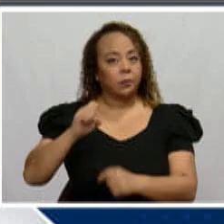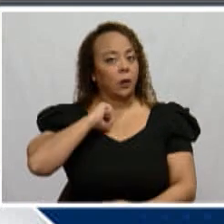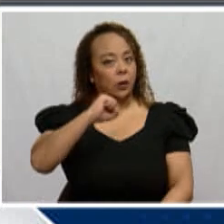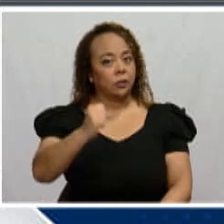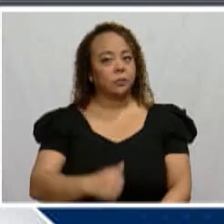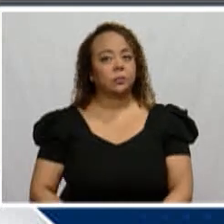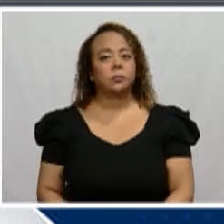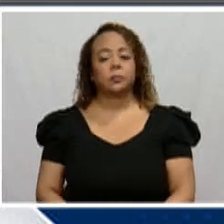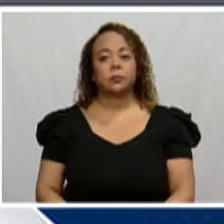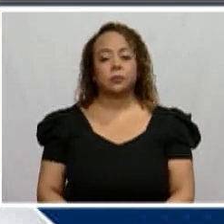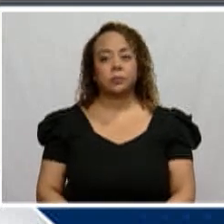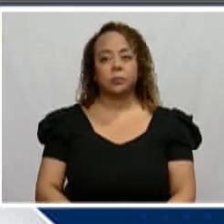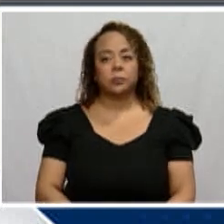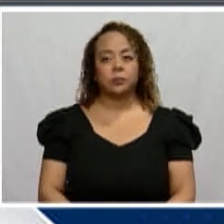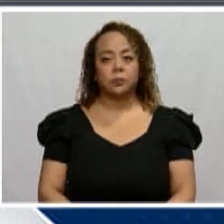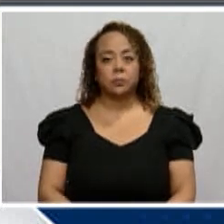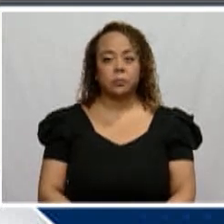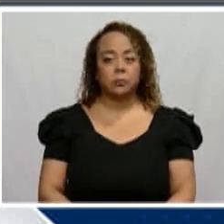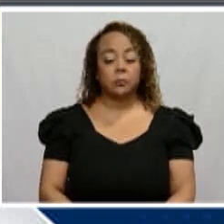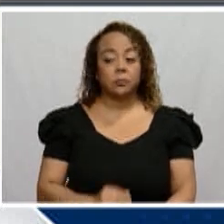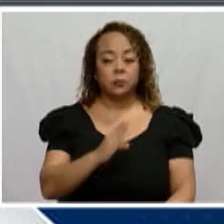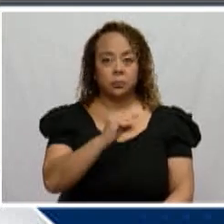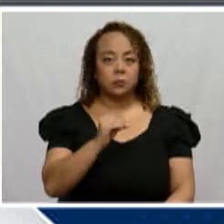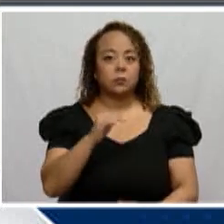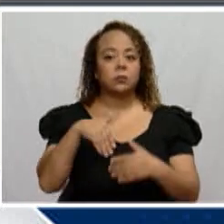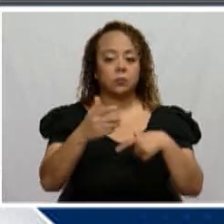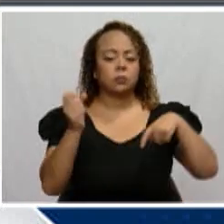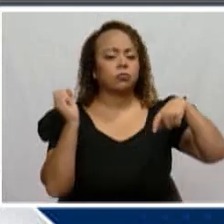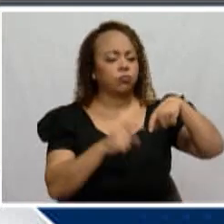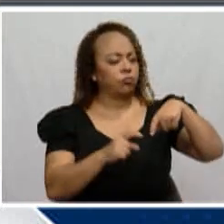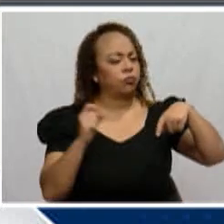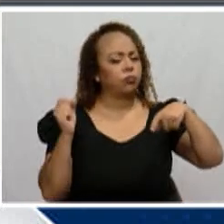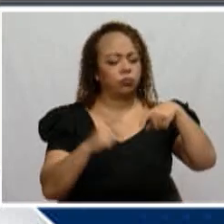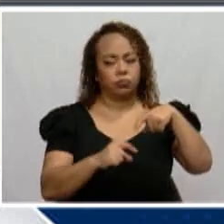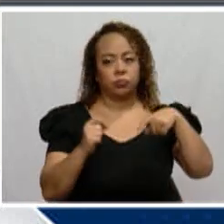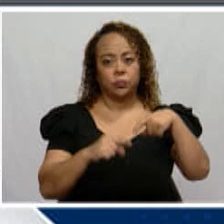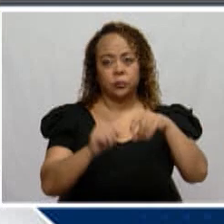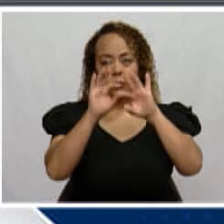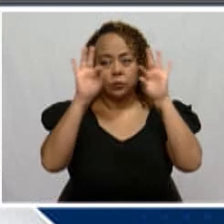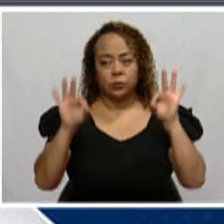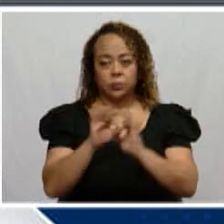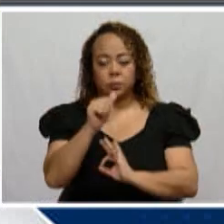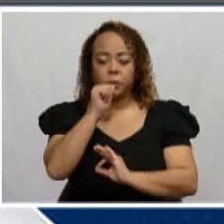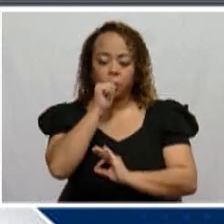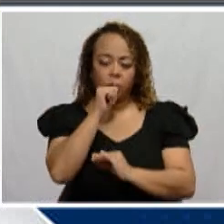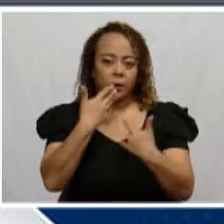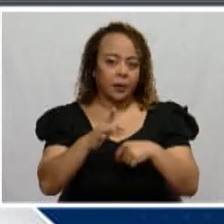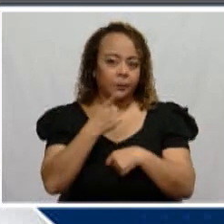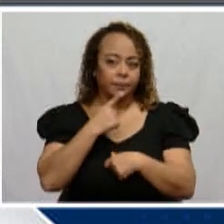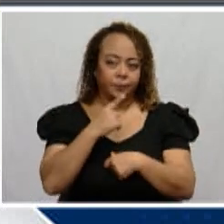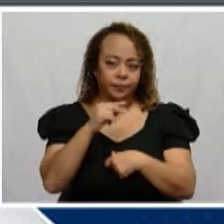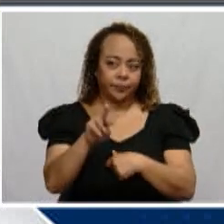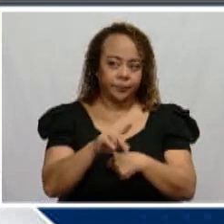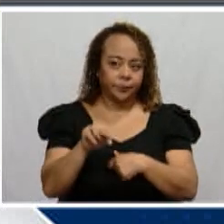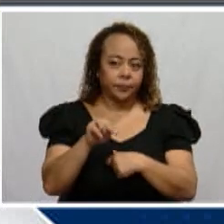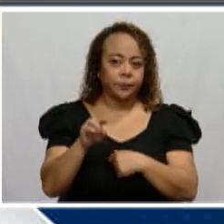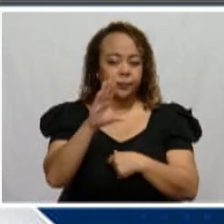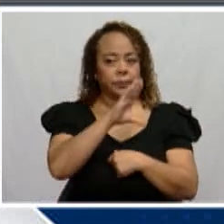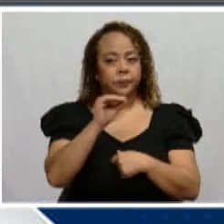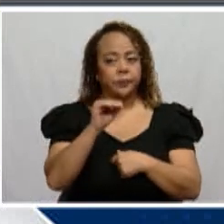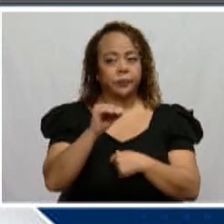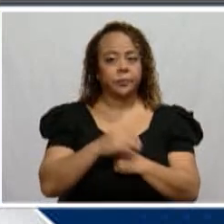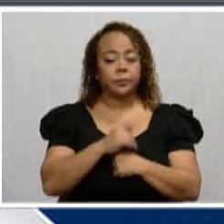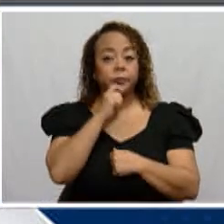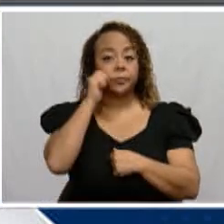sacó los tres puntos y entre semana goleó y gustó también la figura es Campbell por lo que ya han dicho los compañeros y el